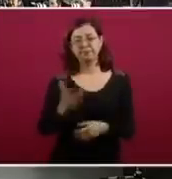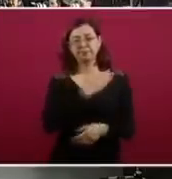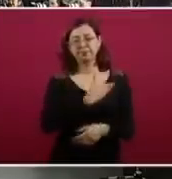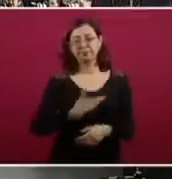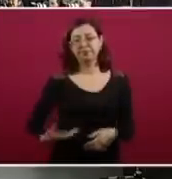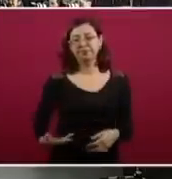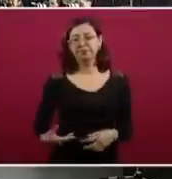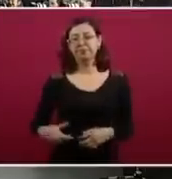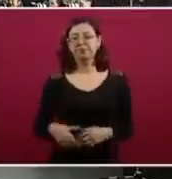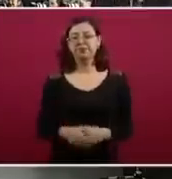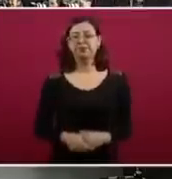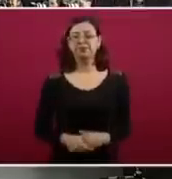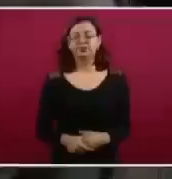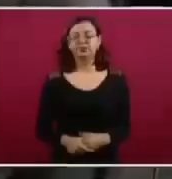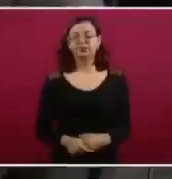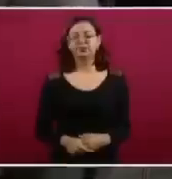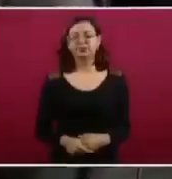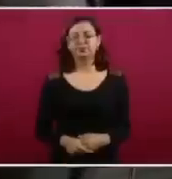gracias. Muchas gracias.